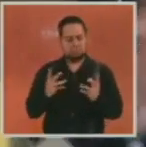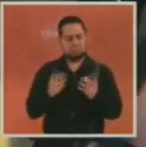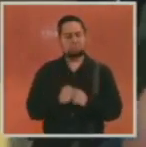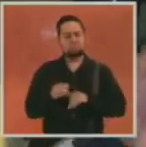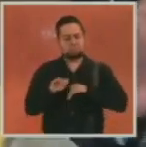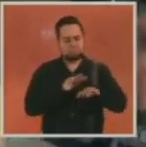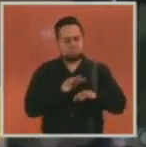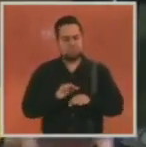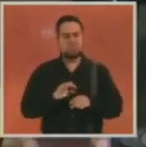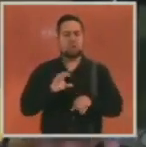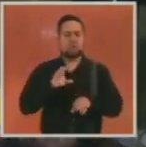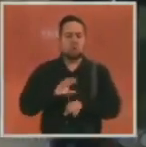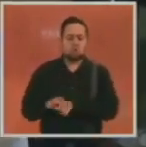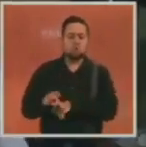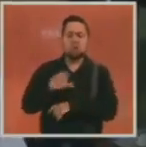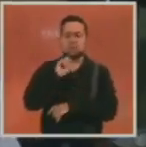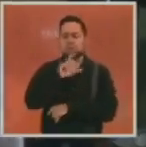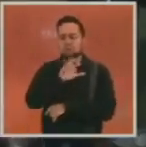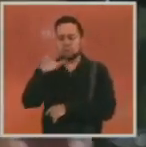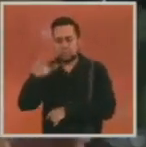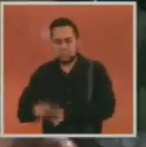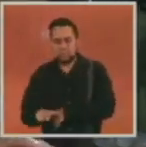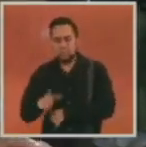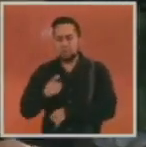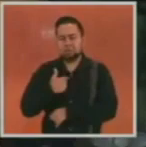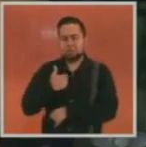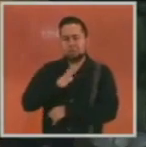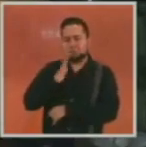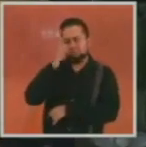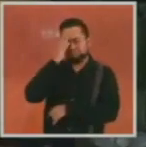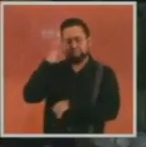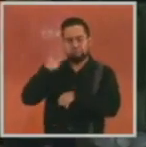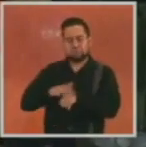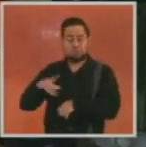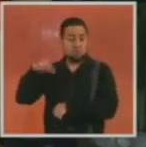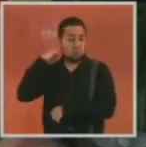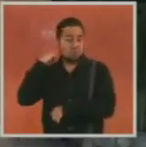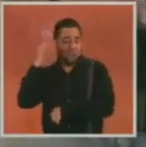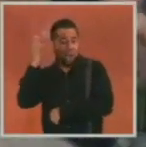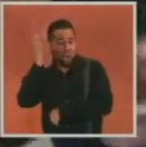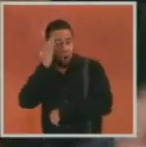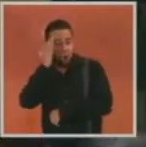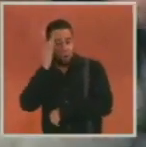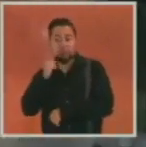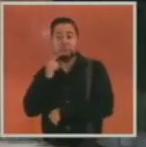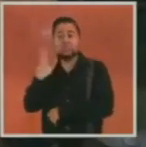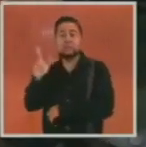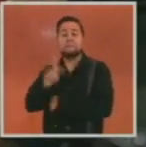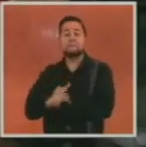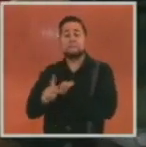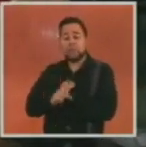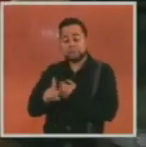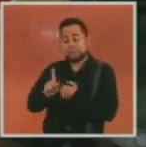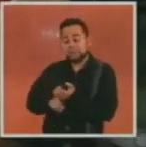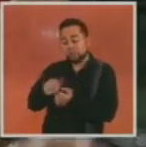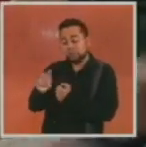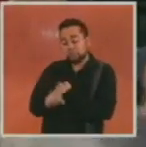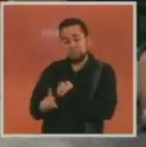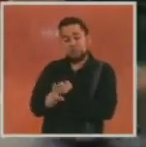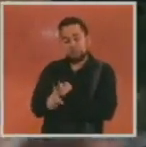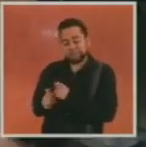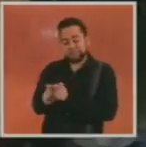trabajar en Colombia en Costa Rica Y en donde se conoce a Oaxaca como un país dentro de otro país